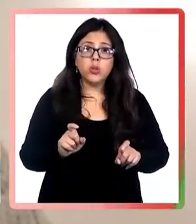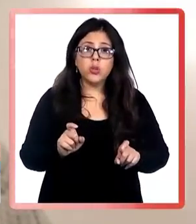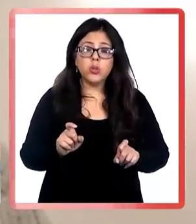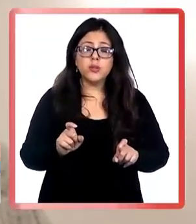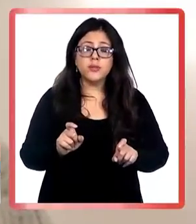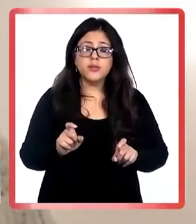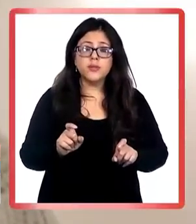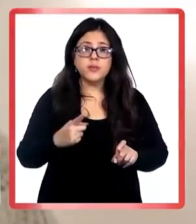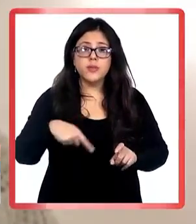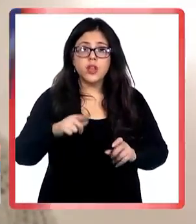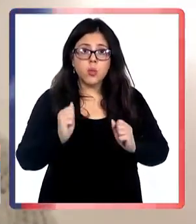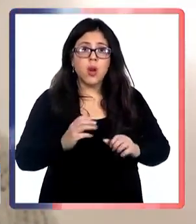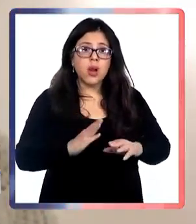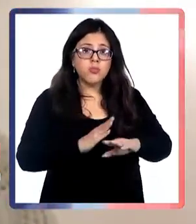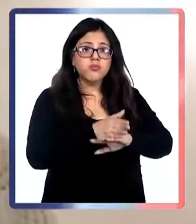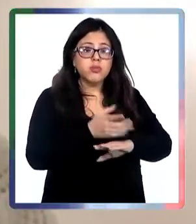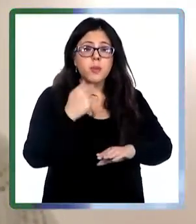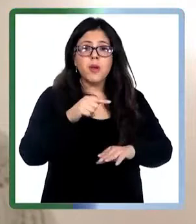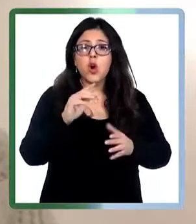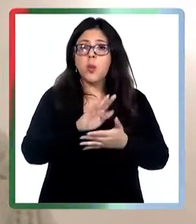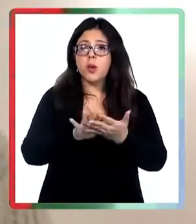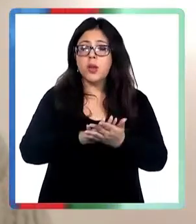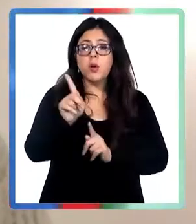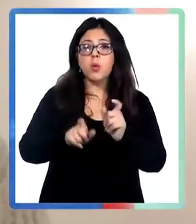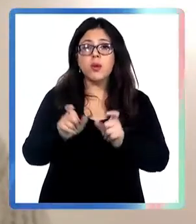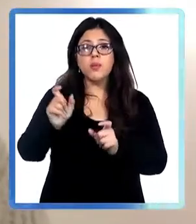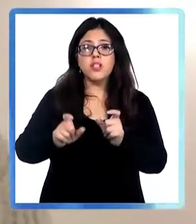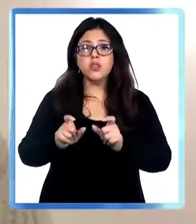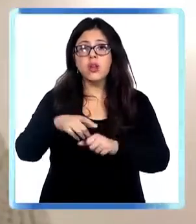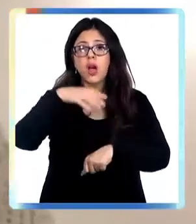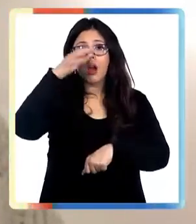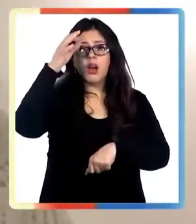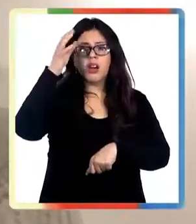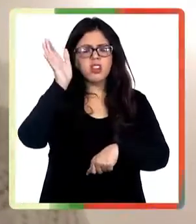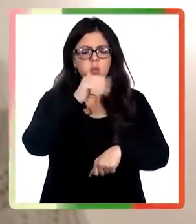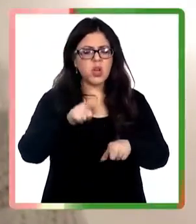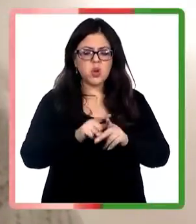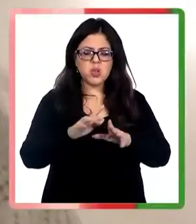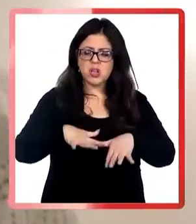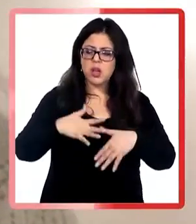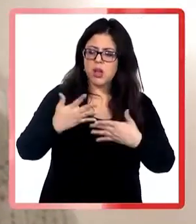para acudir. Y en el caso de aquellos pacientes que no tienen ningún